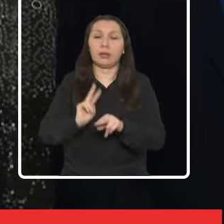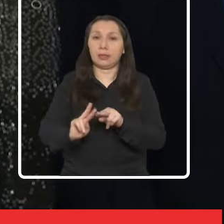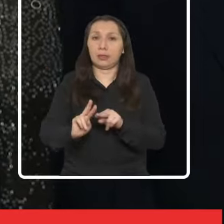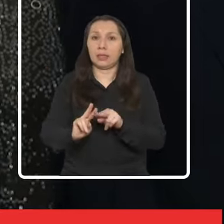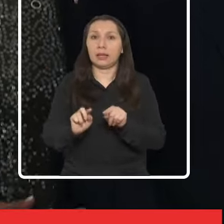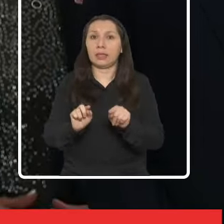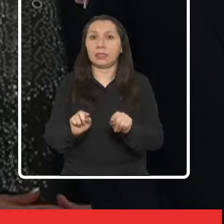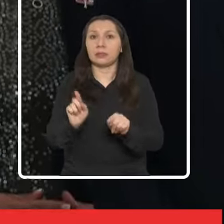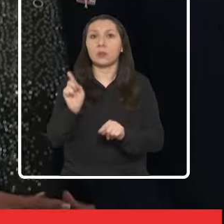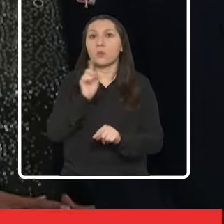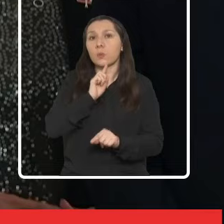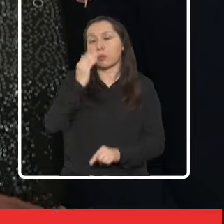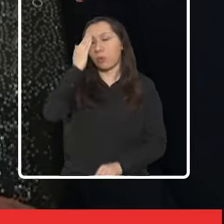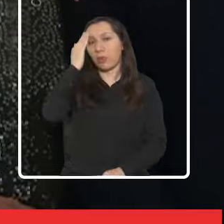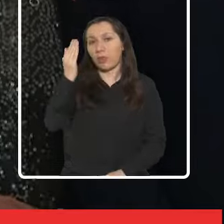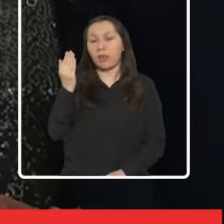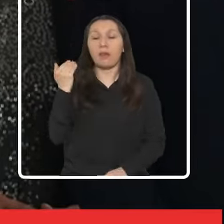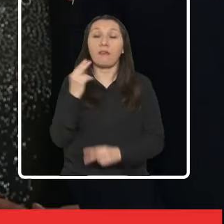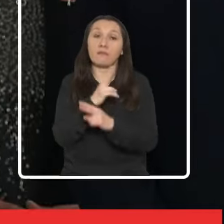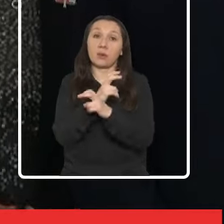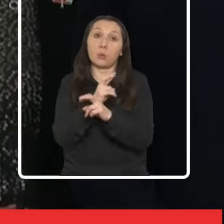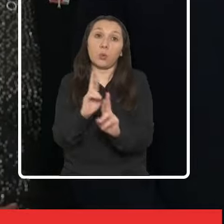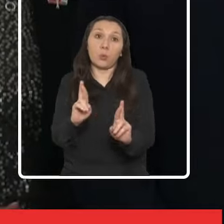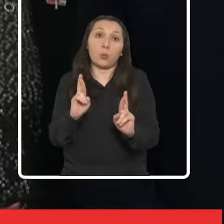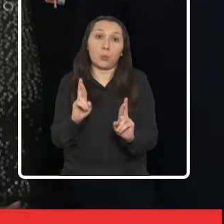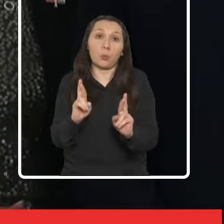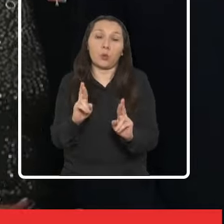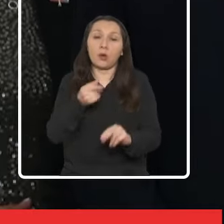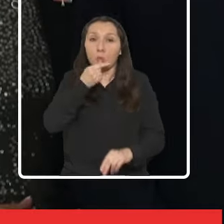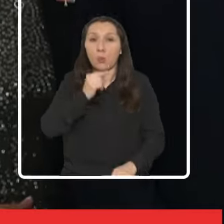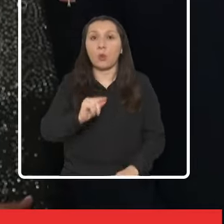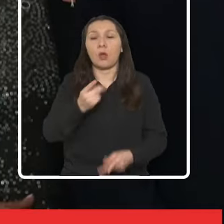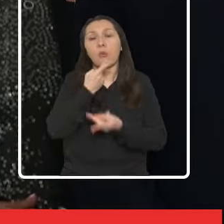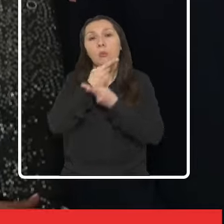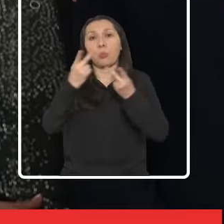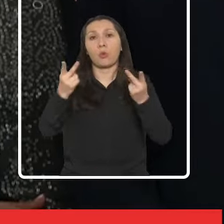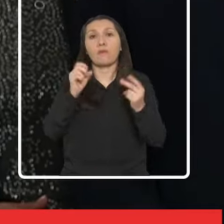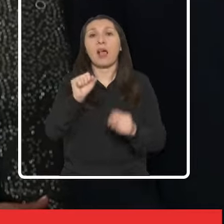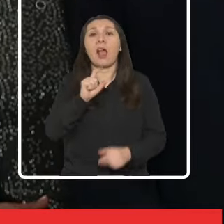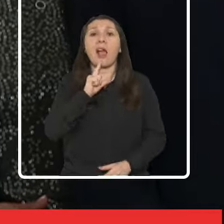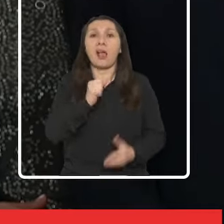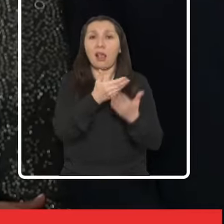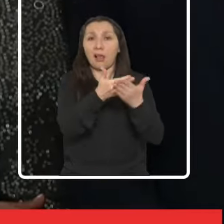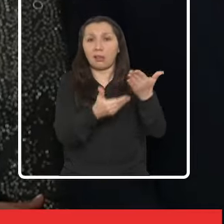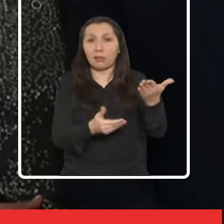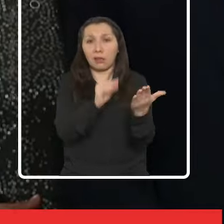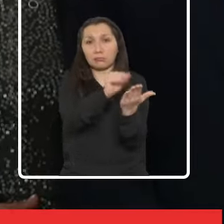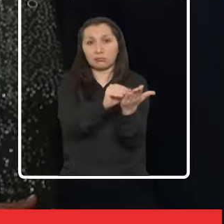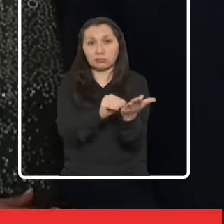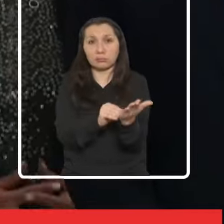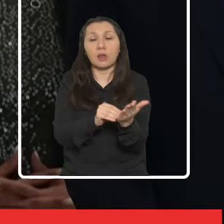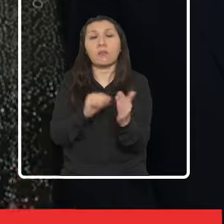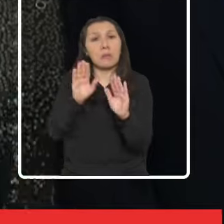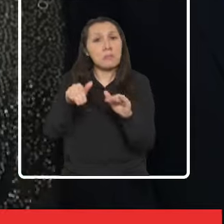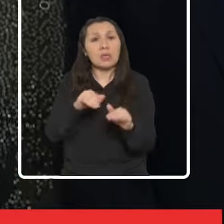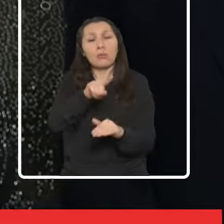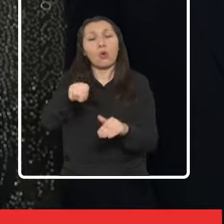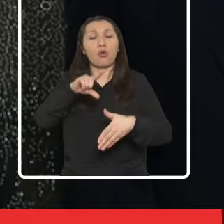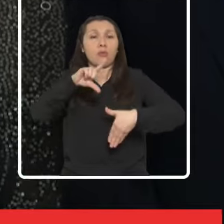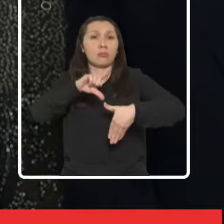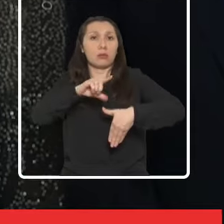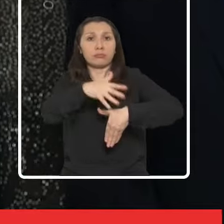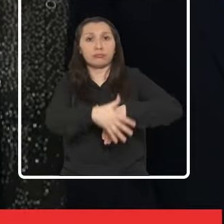cabo en los últimos días en Venezuela. Y esperemos que a la brevedad se publiquen las actas y vamos a seguir en esa misma línea con el resto de los países de la región.